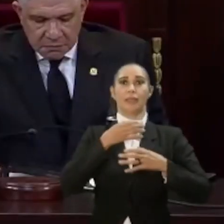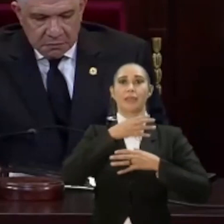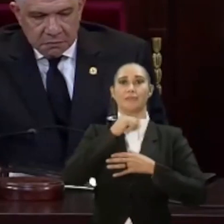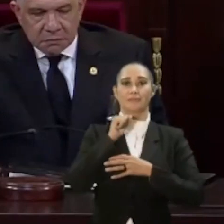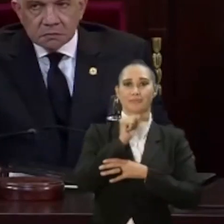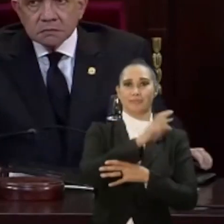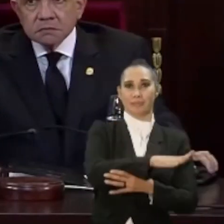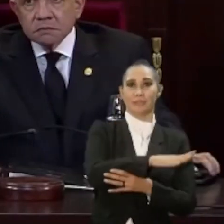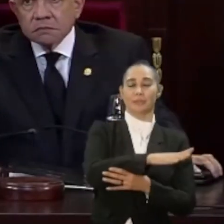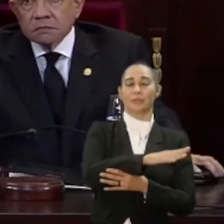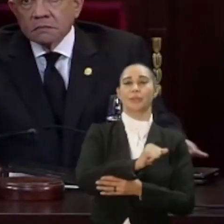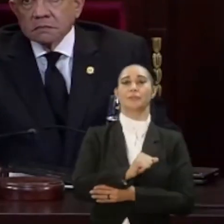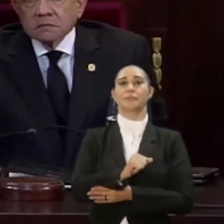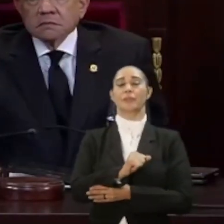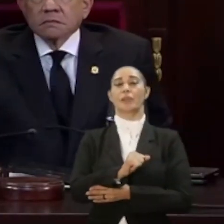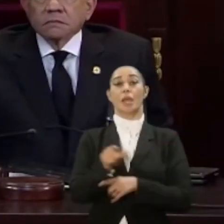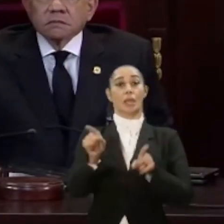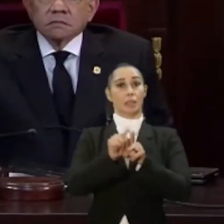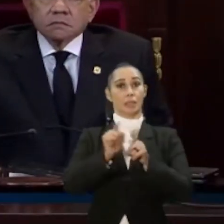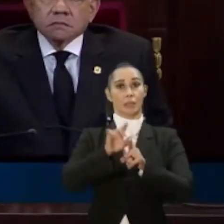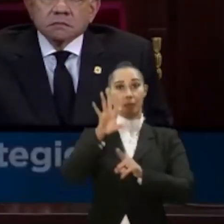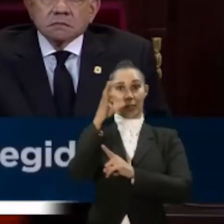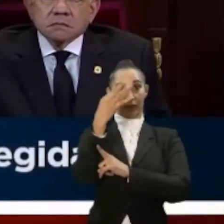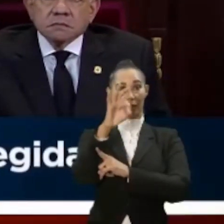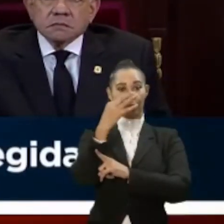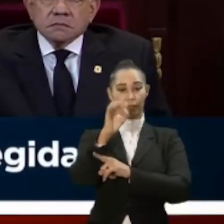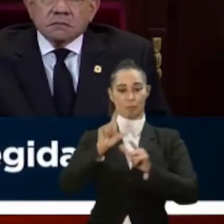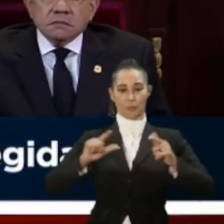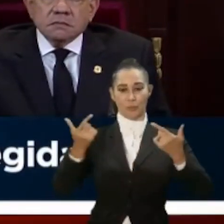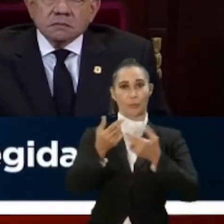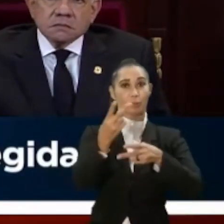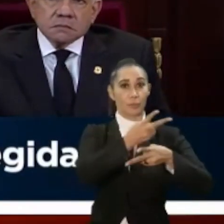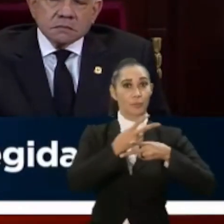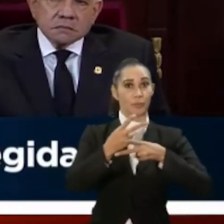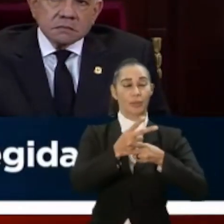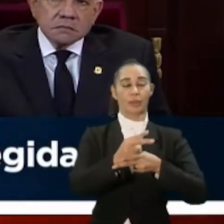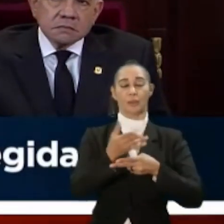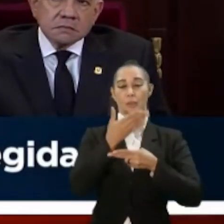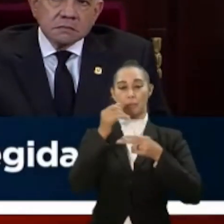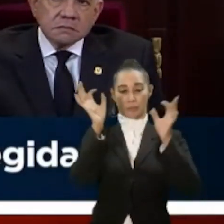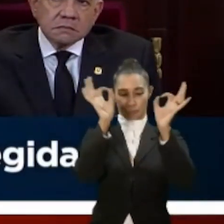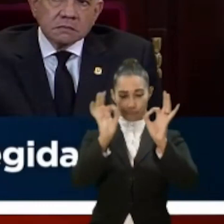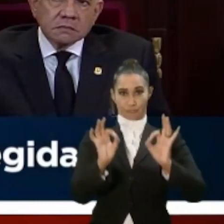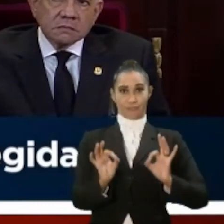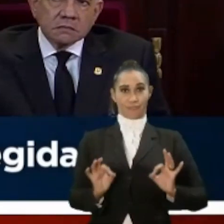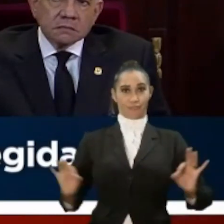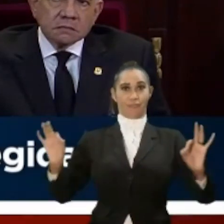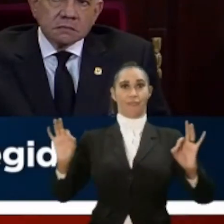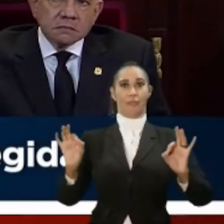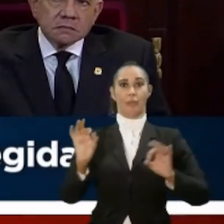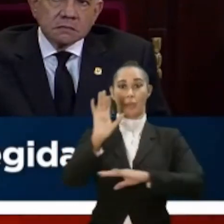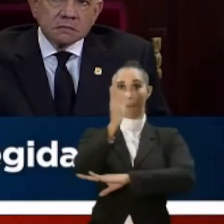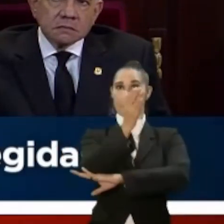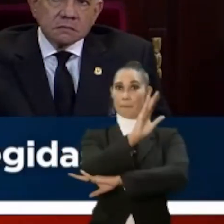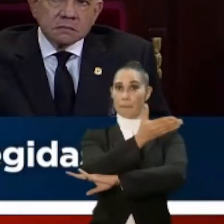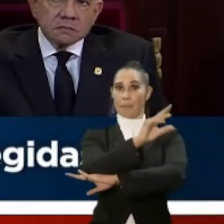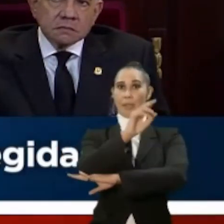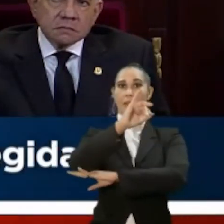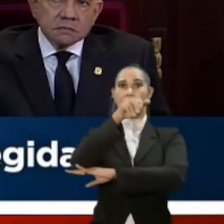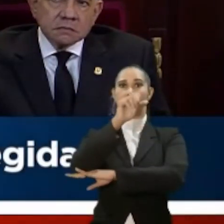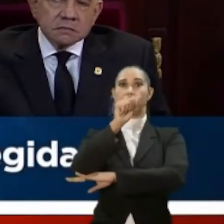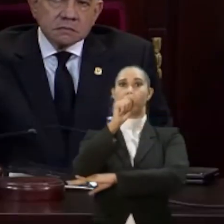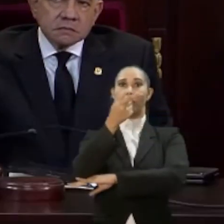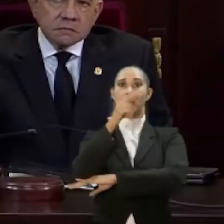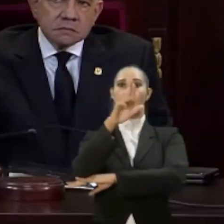sólidos. Además, se intervinieron 19 áreas protegidas, mejorando su infraestructura, como el Parque Nacional Jaragua,